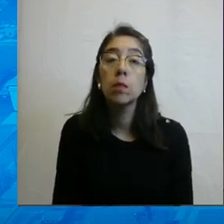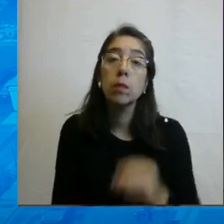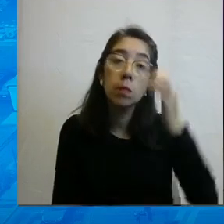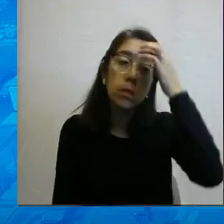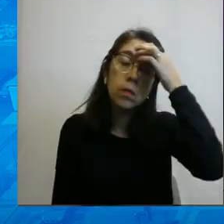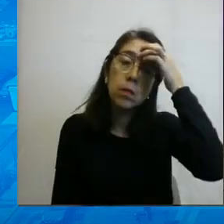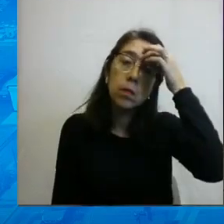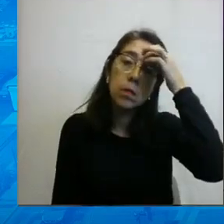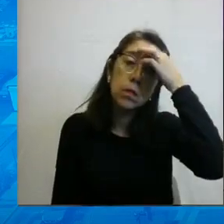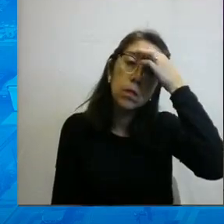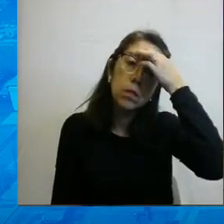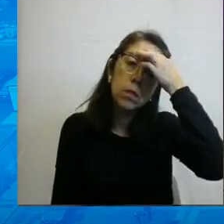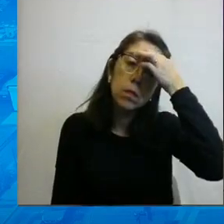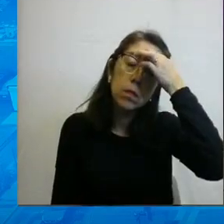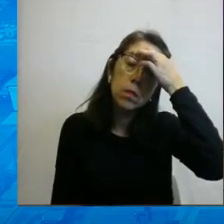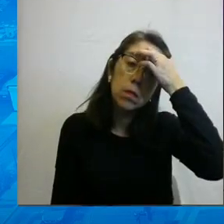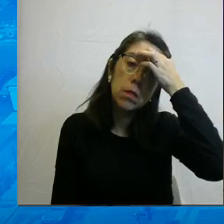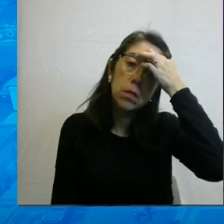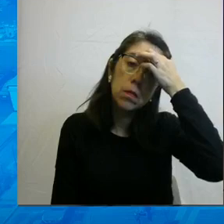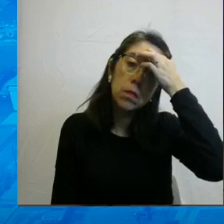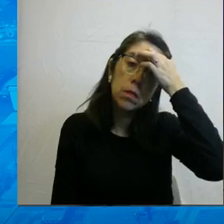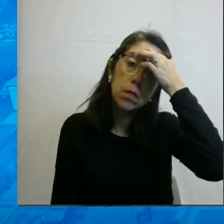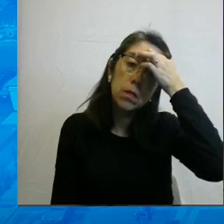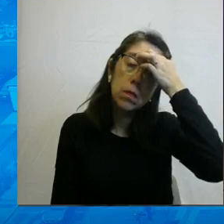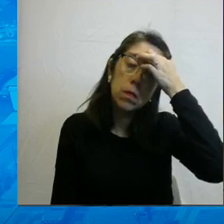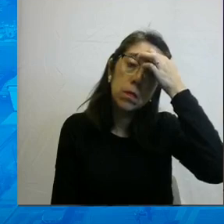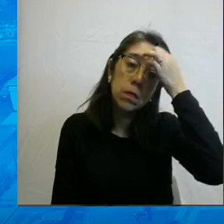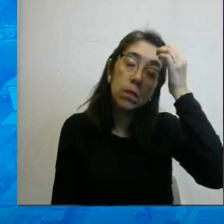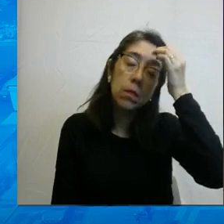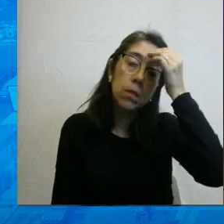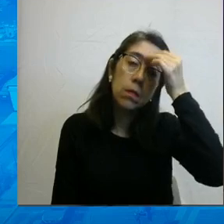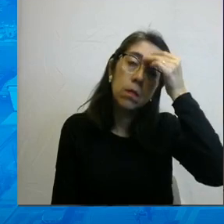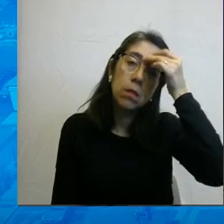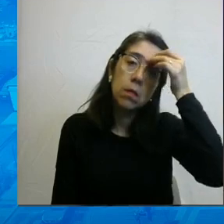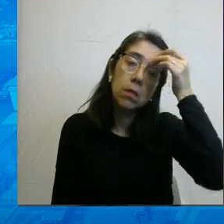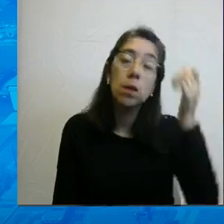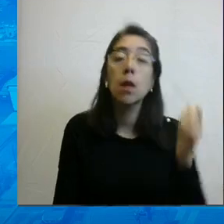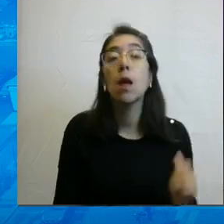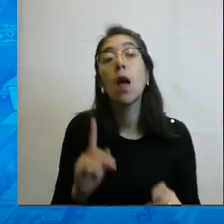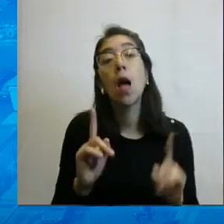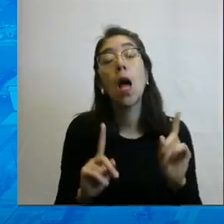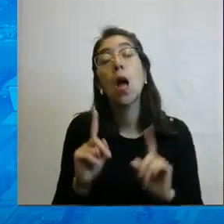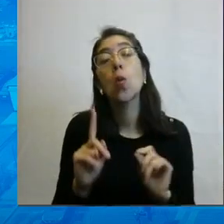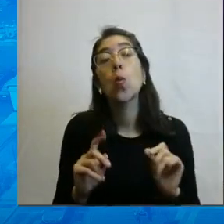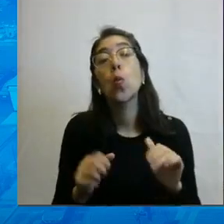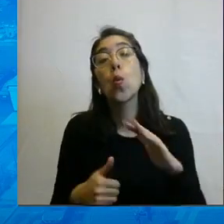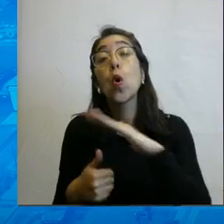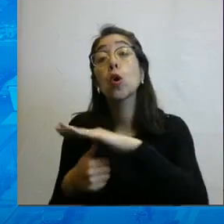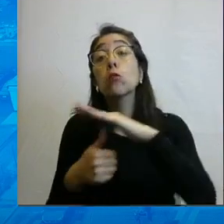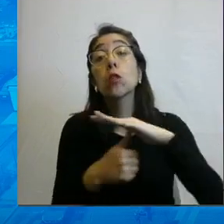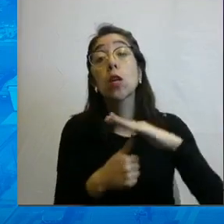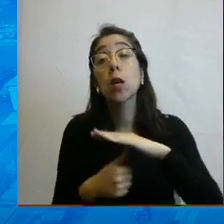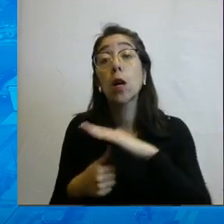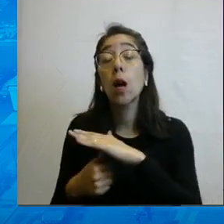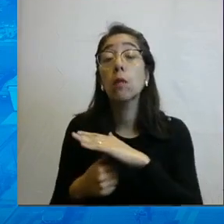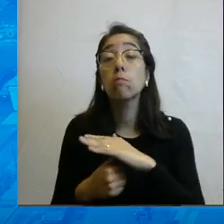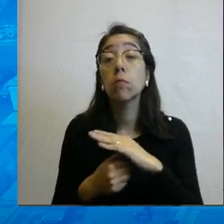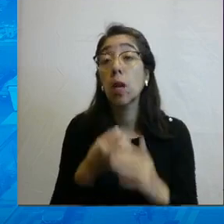Se otorga la palabra por si alguno de los señores concejales quiere hacer uso de